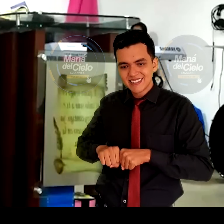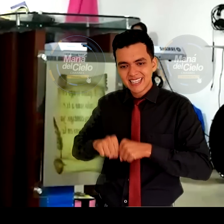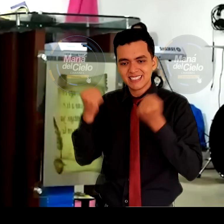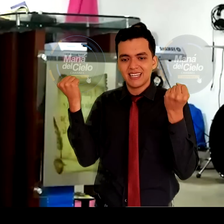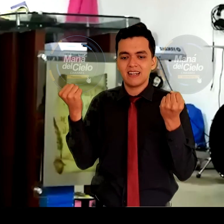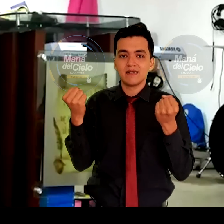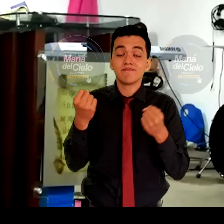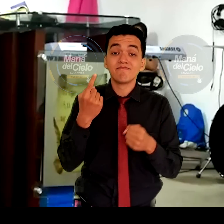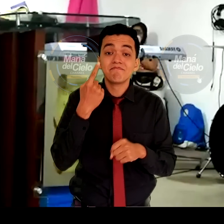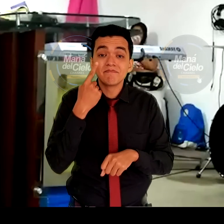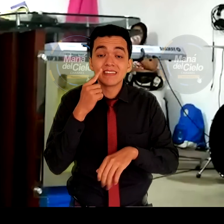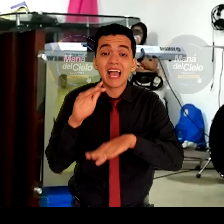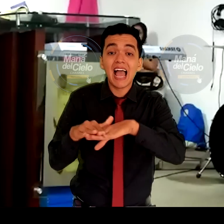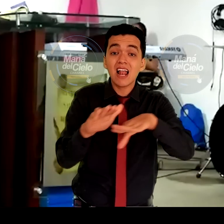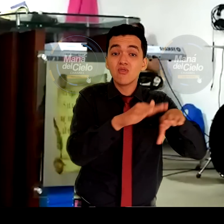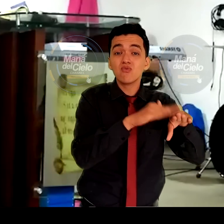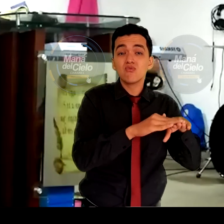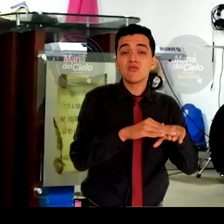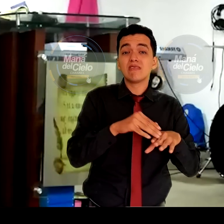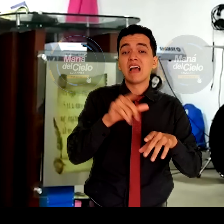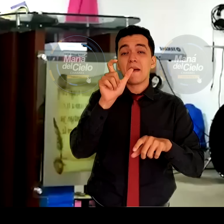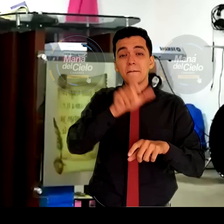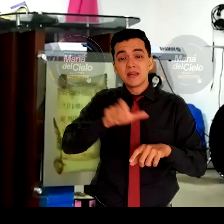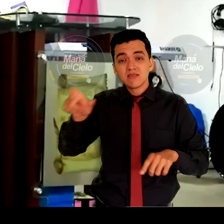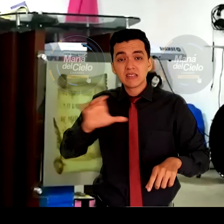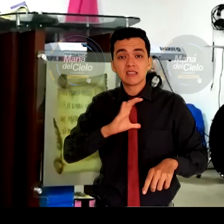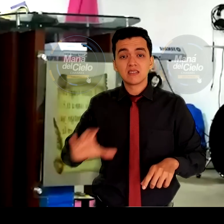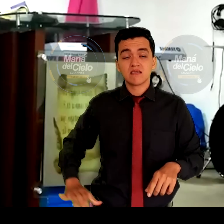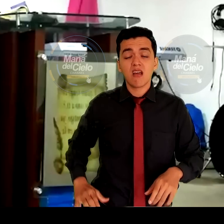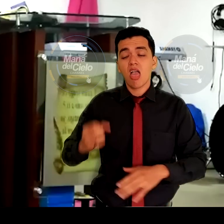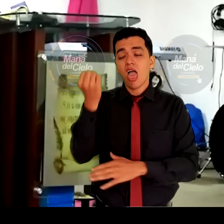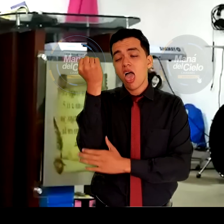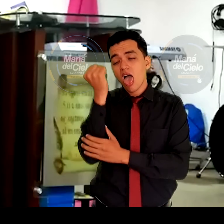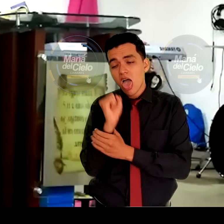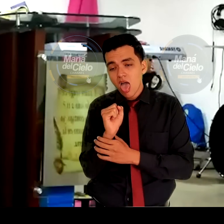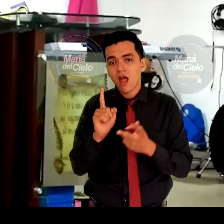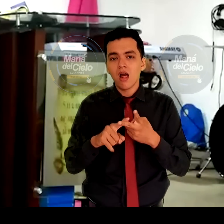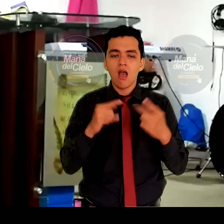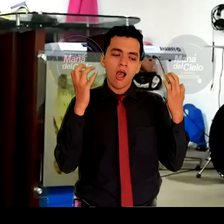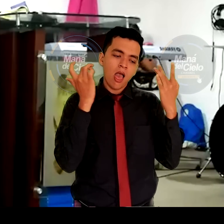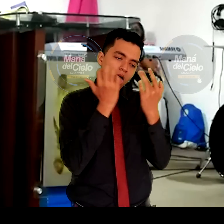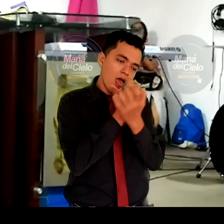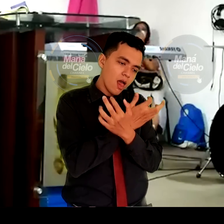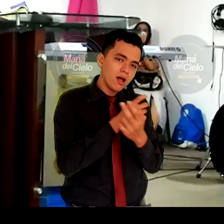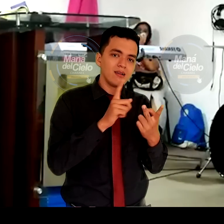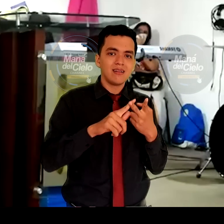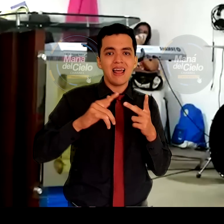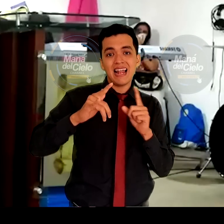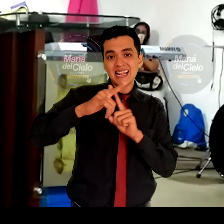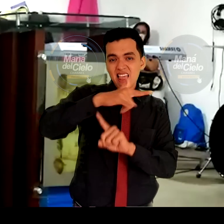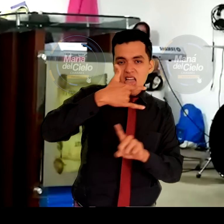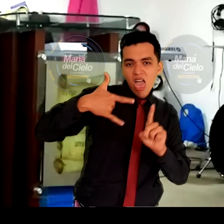Y por eso hay cristianos dándole gusto a la carne. Y por eso hay cristianos que el enemigo los tiene en un círculo vicioso y no pueden